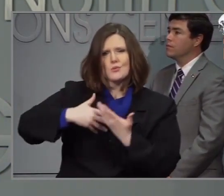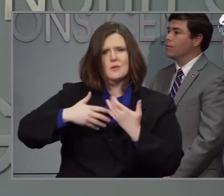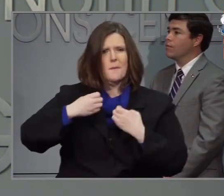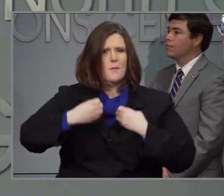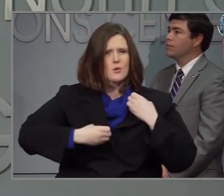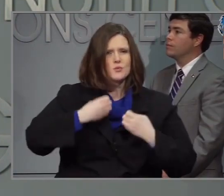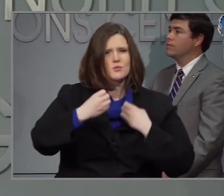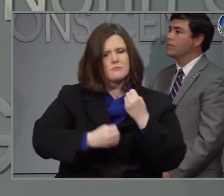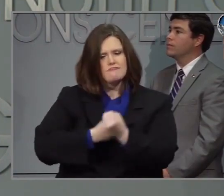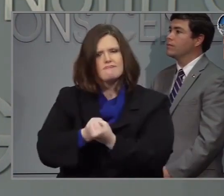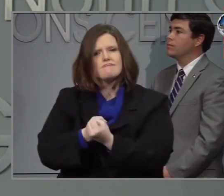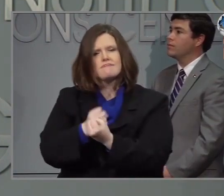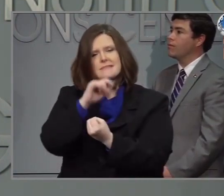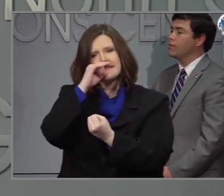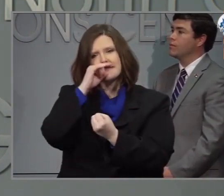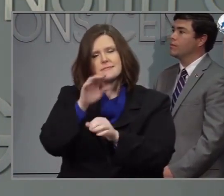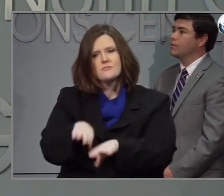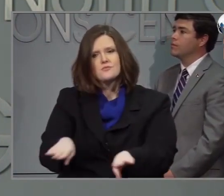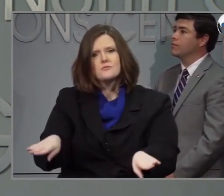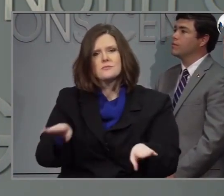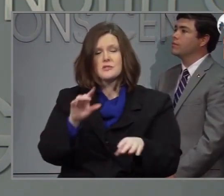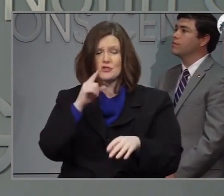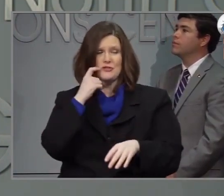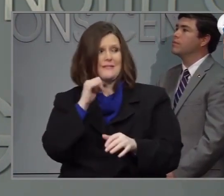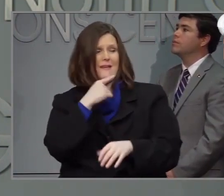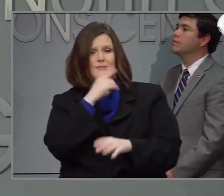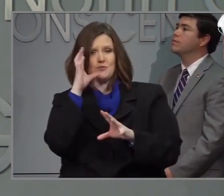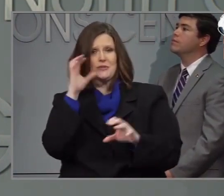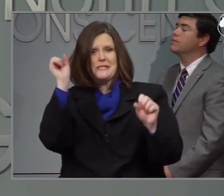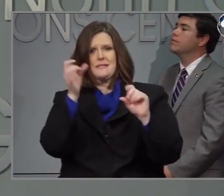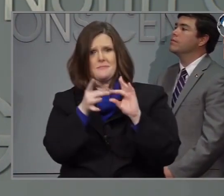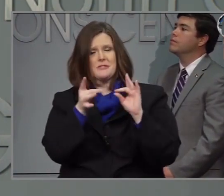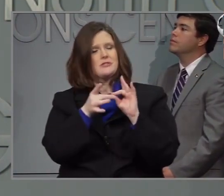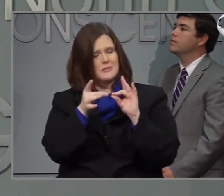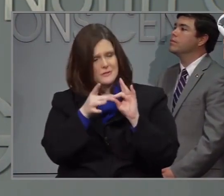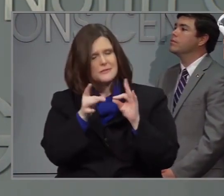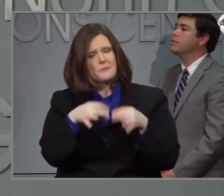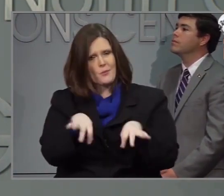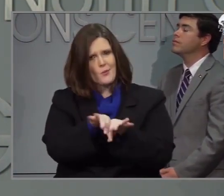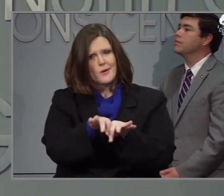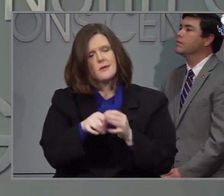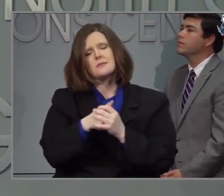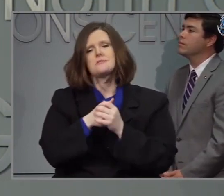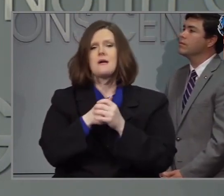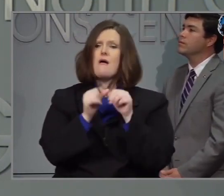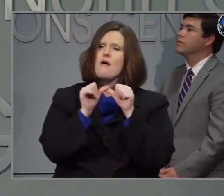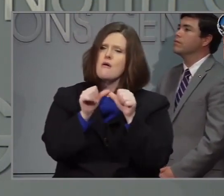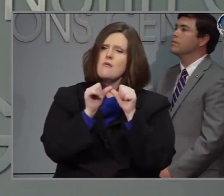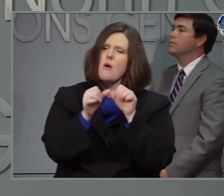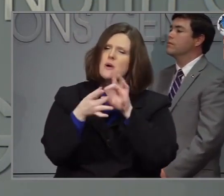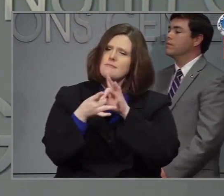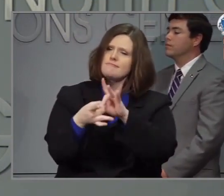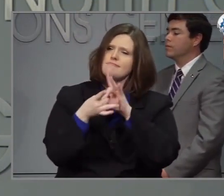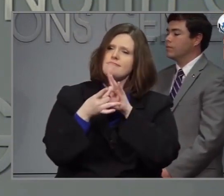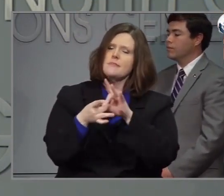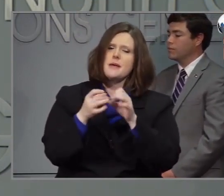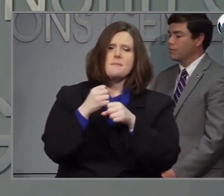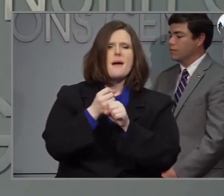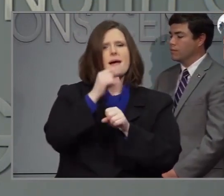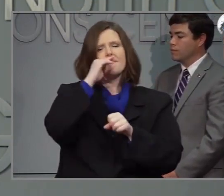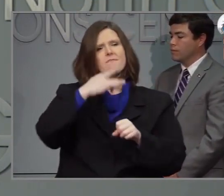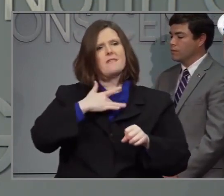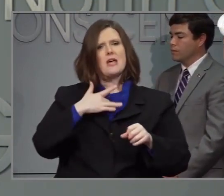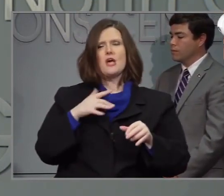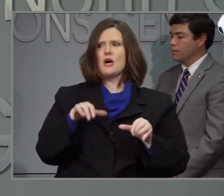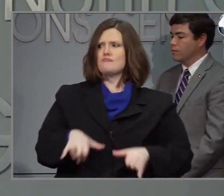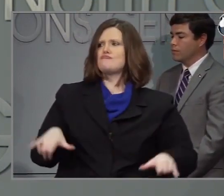tienen un apoyo increíble para nuestros estudiantes estas interacciones también nos dan una